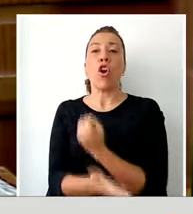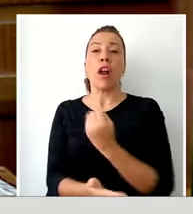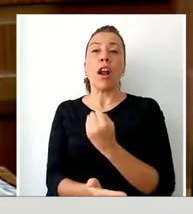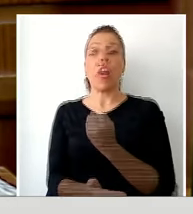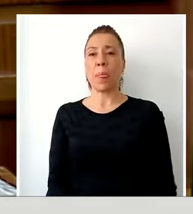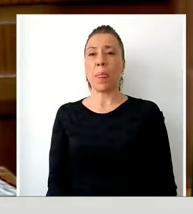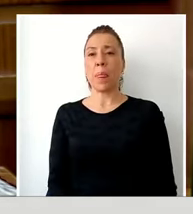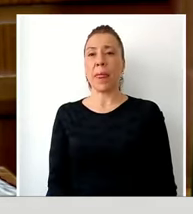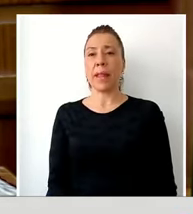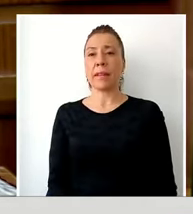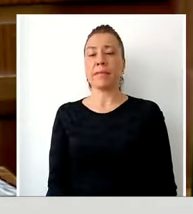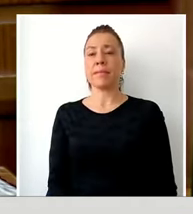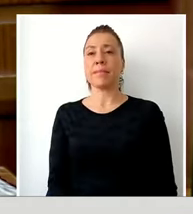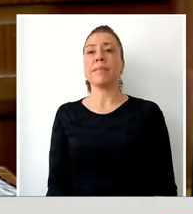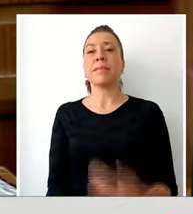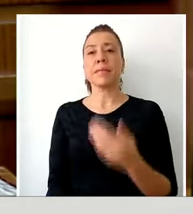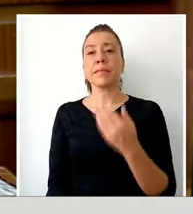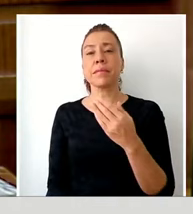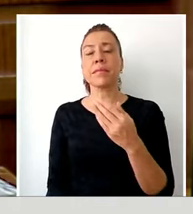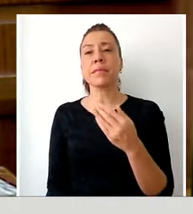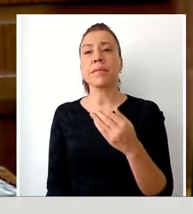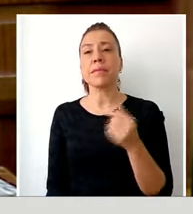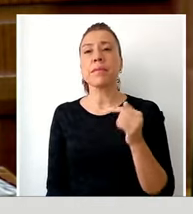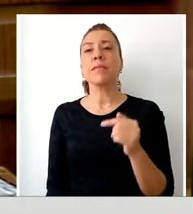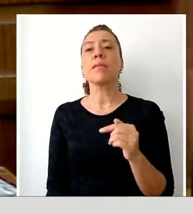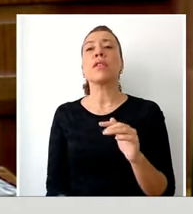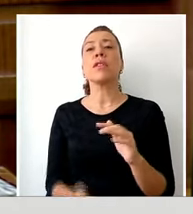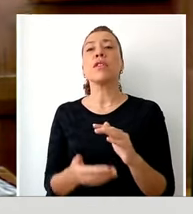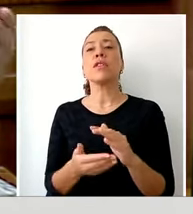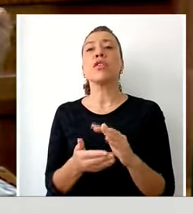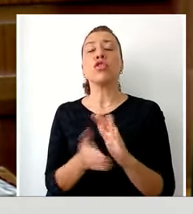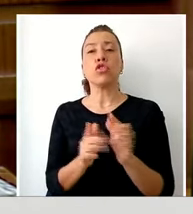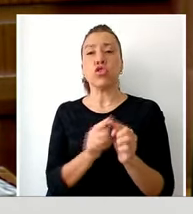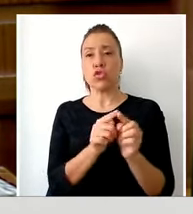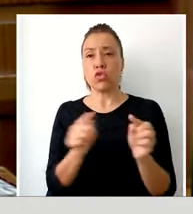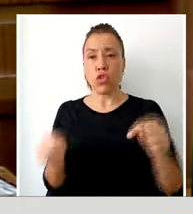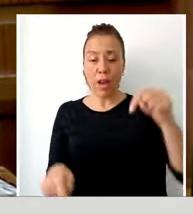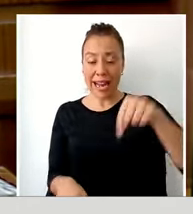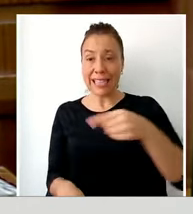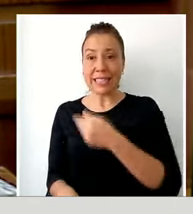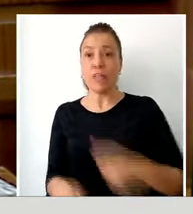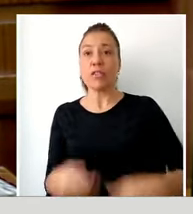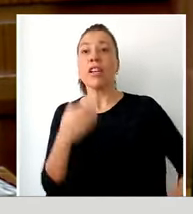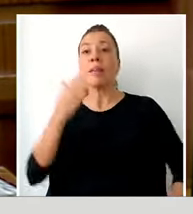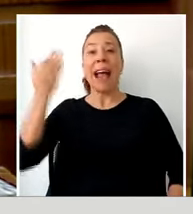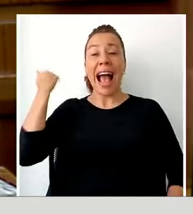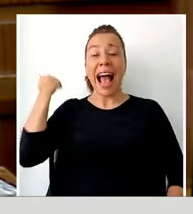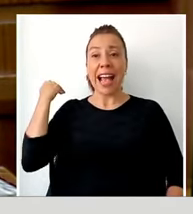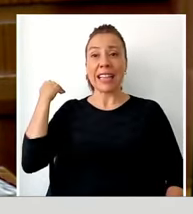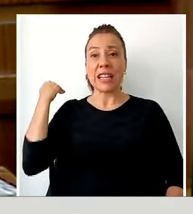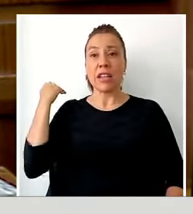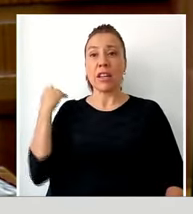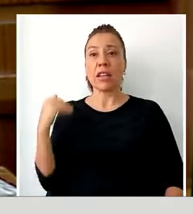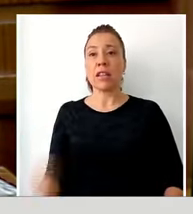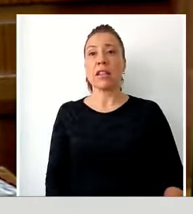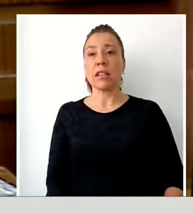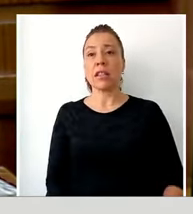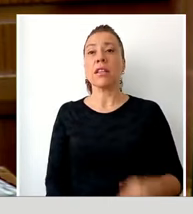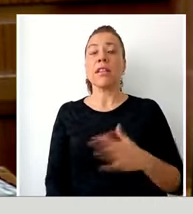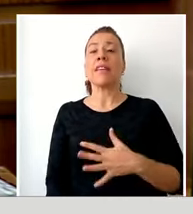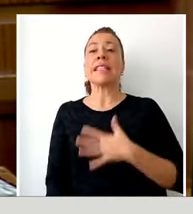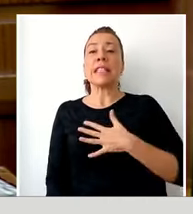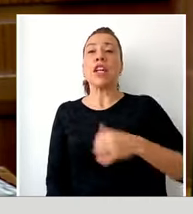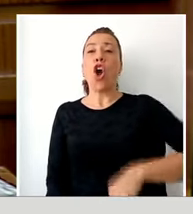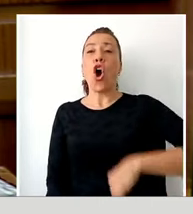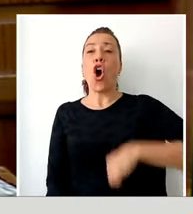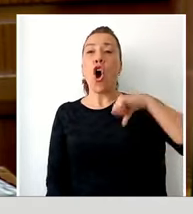deporte en todo el período en este periodo y en el anterior es algo que debe llenarnos también de Orgullo como cámara